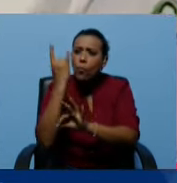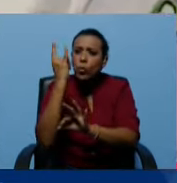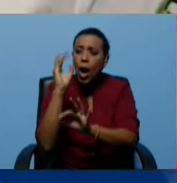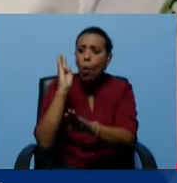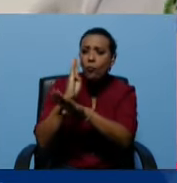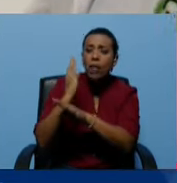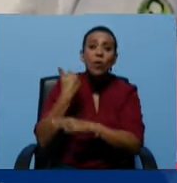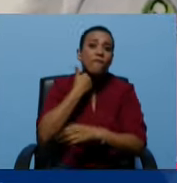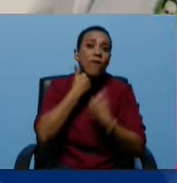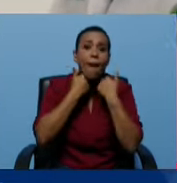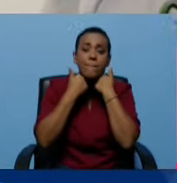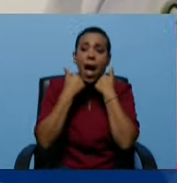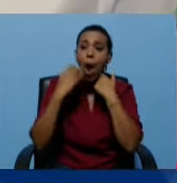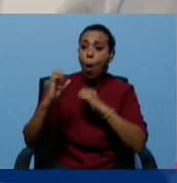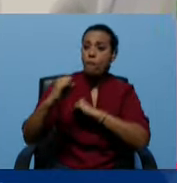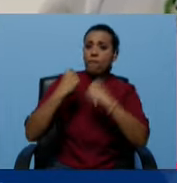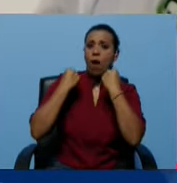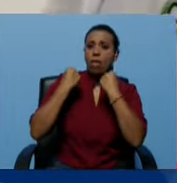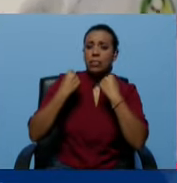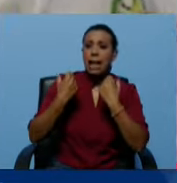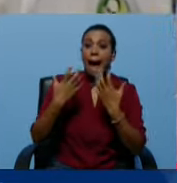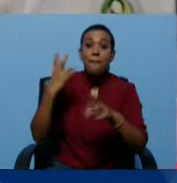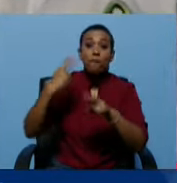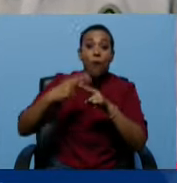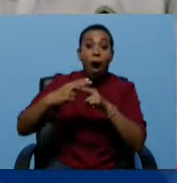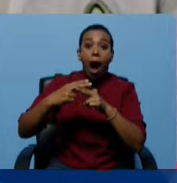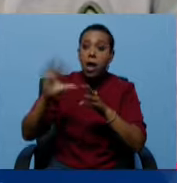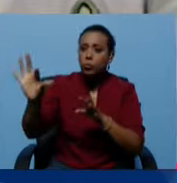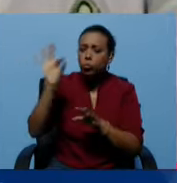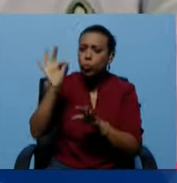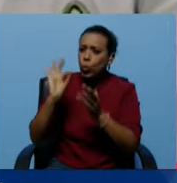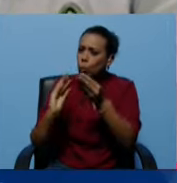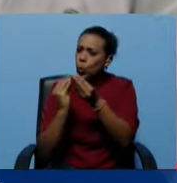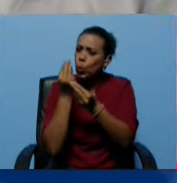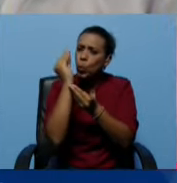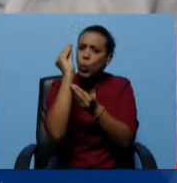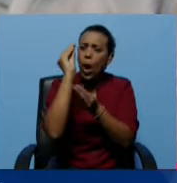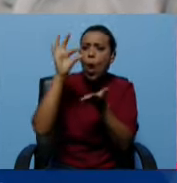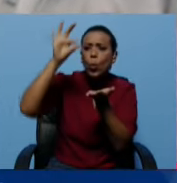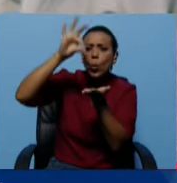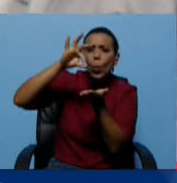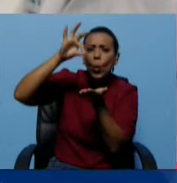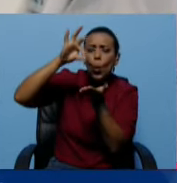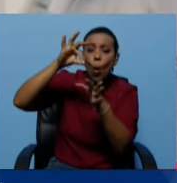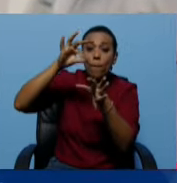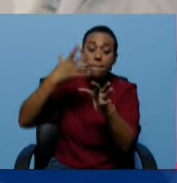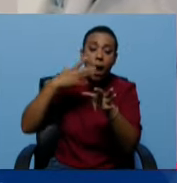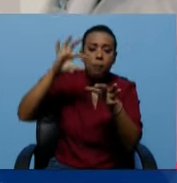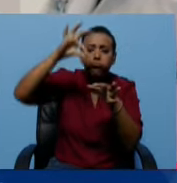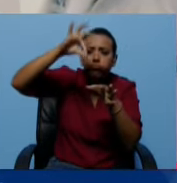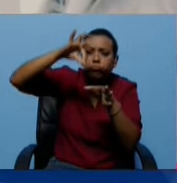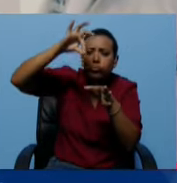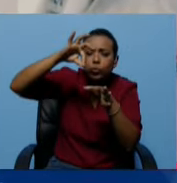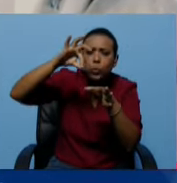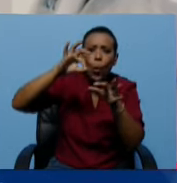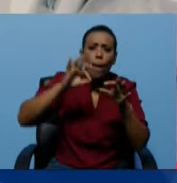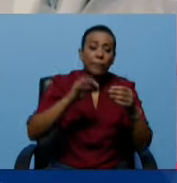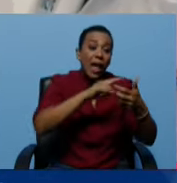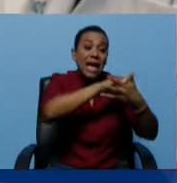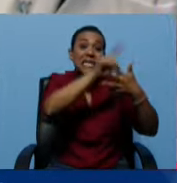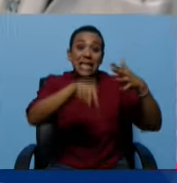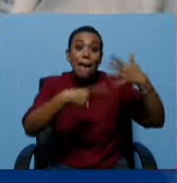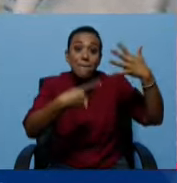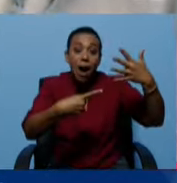atacar una enfermedad, de contrarrestar los efectos de una enfermedad, se elabora un extracto. Tiene que elaborarse un extracto como primer paso de 6 pasos